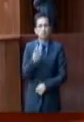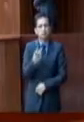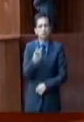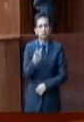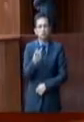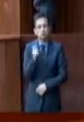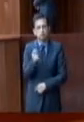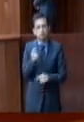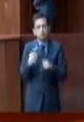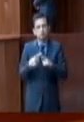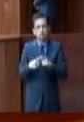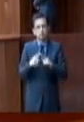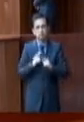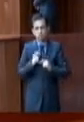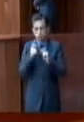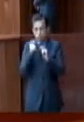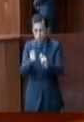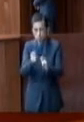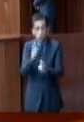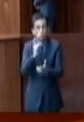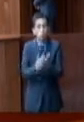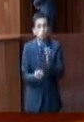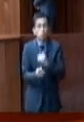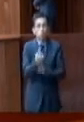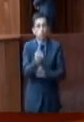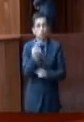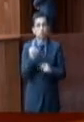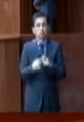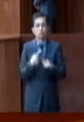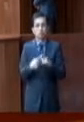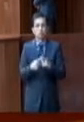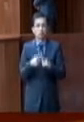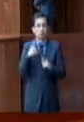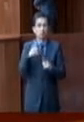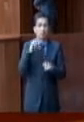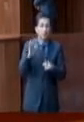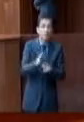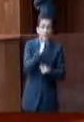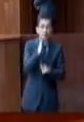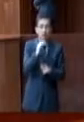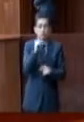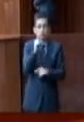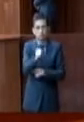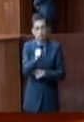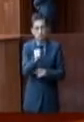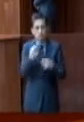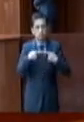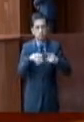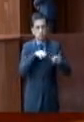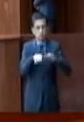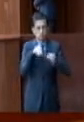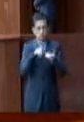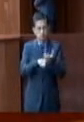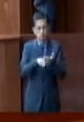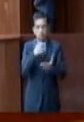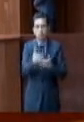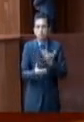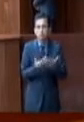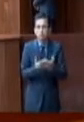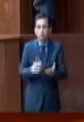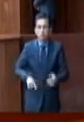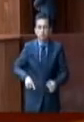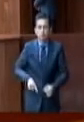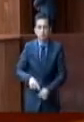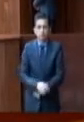le es atribuible únicamente a la federación de sindicatos de trabajadores al servicio del estado de